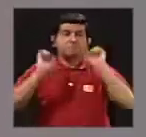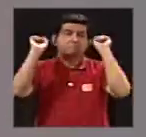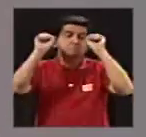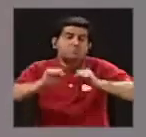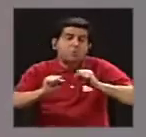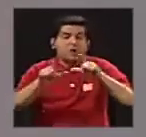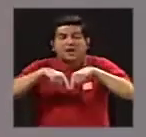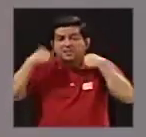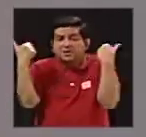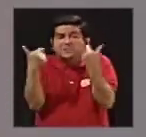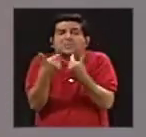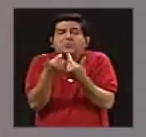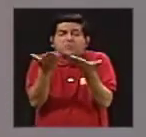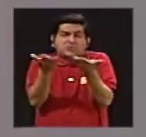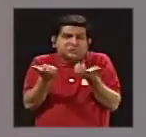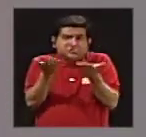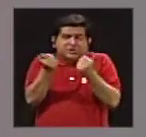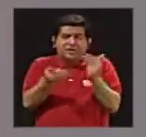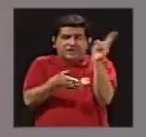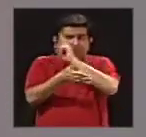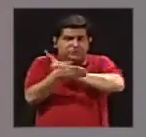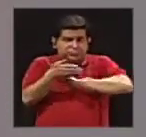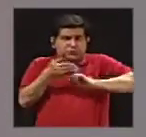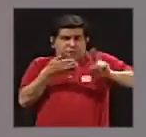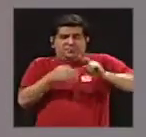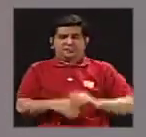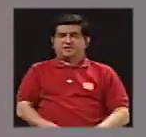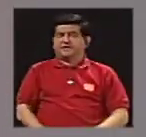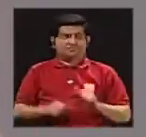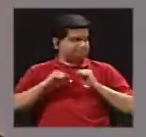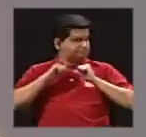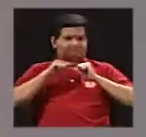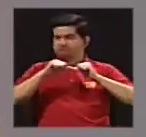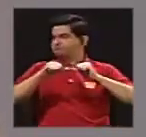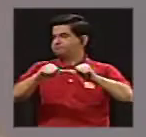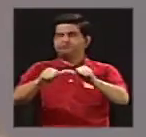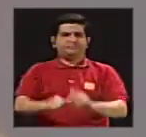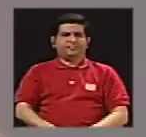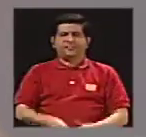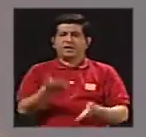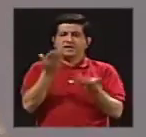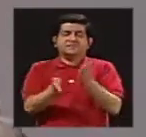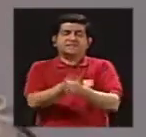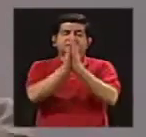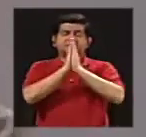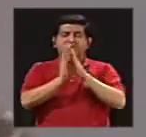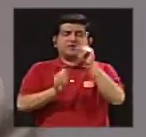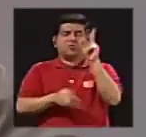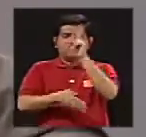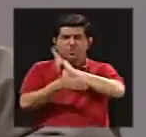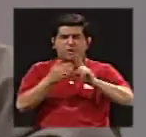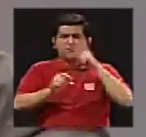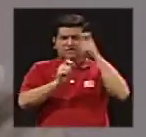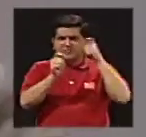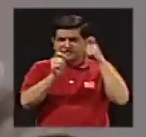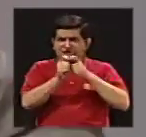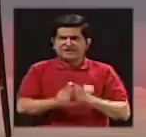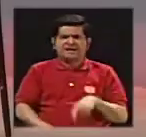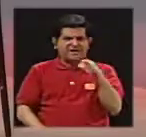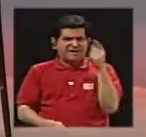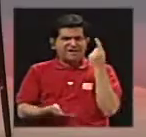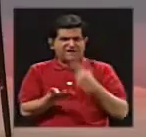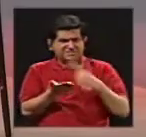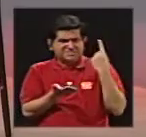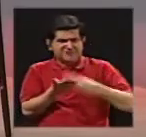haya sectores que quieran que esa universidad deje de existir y de pie a una universidad más específica y que es ha sido una discusión